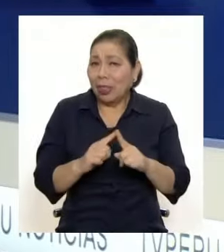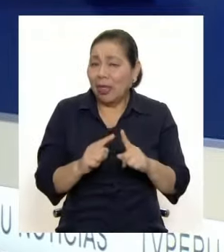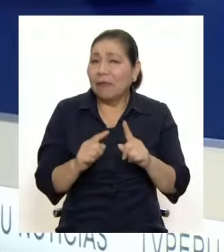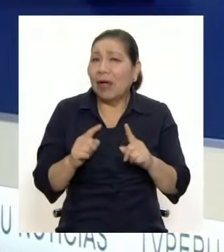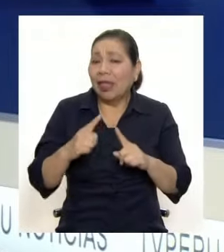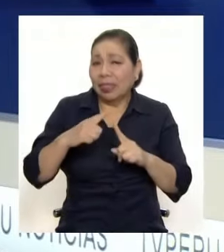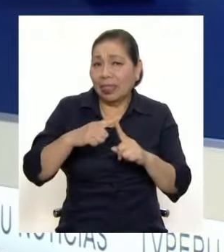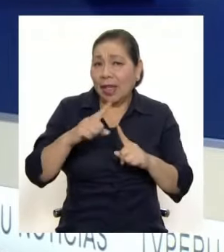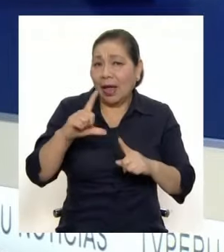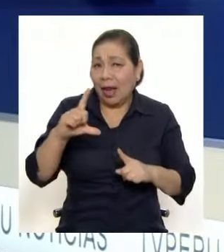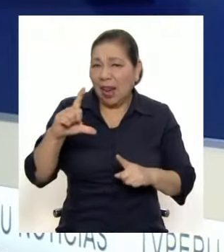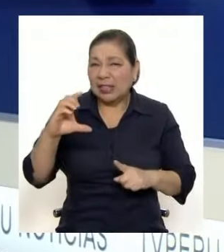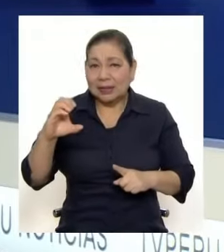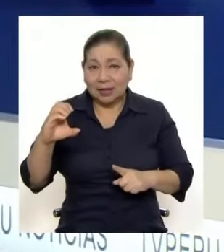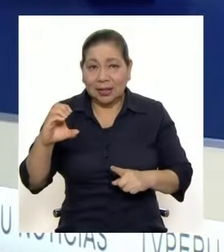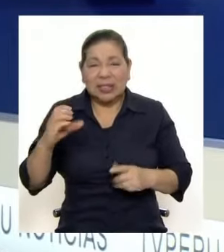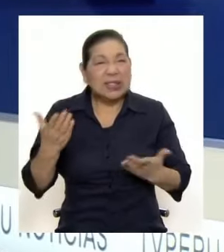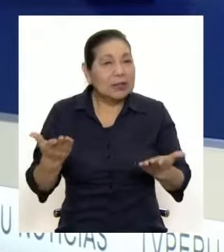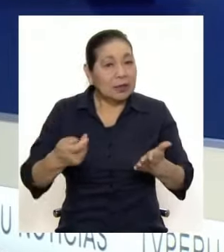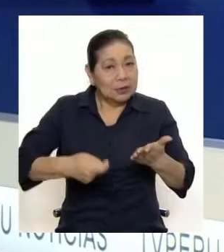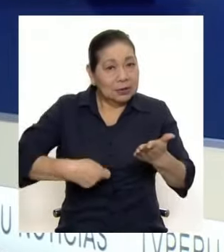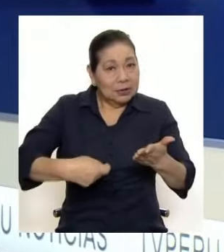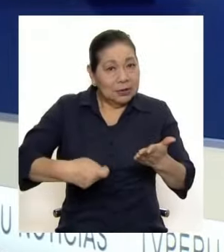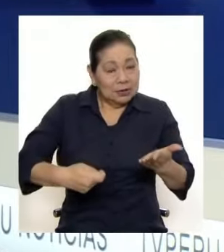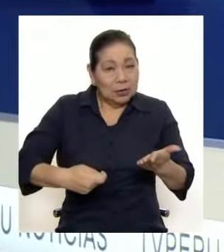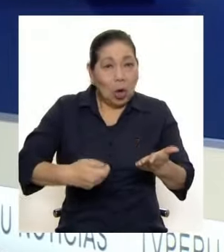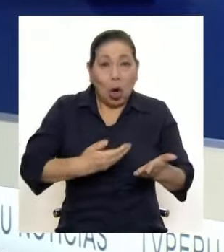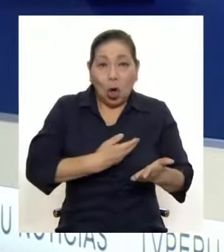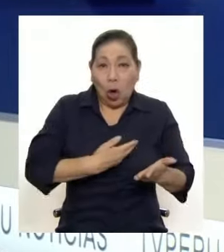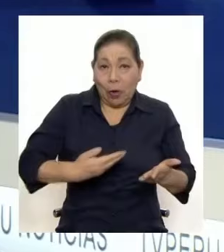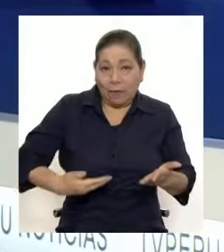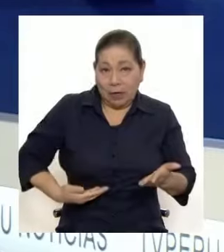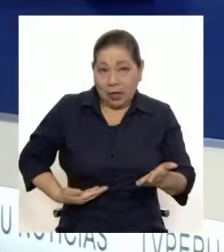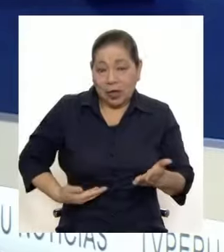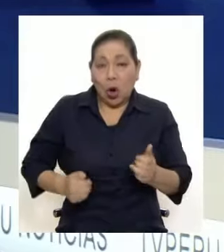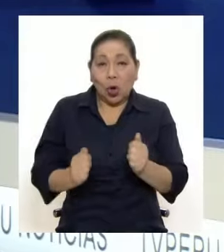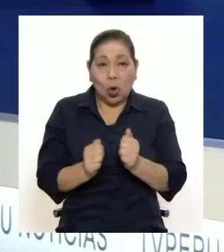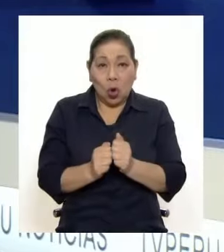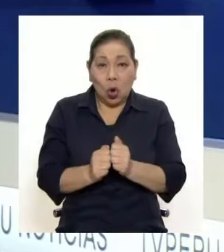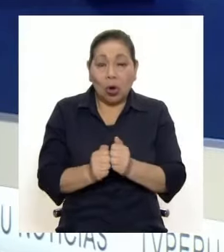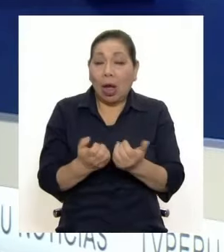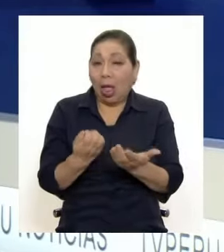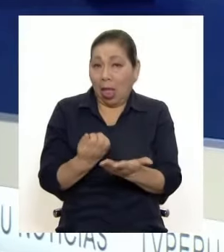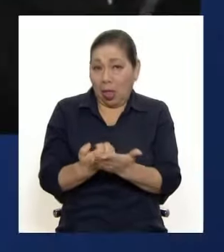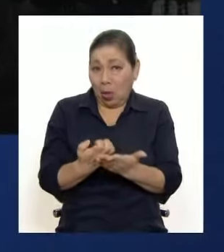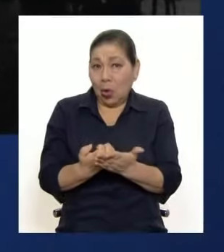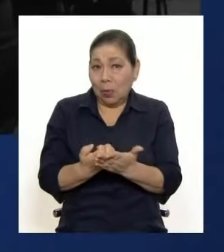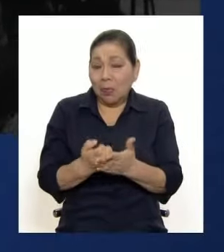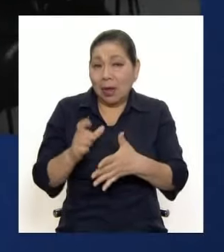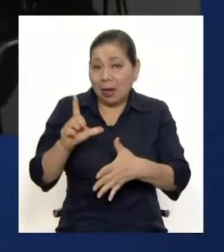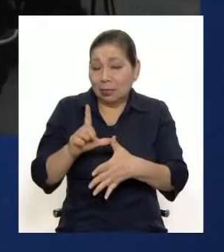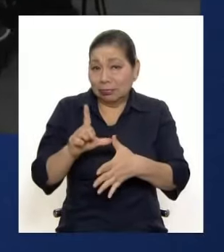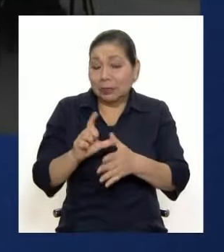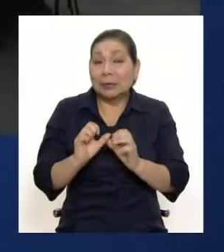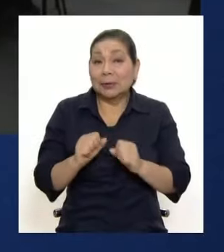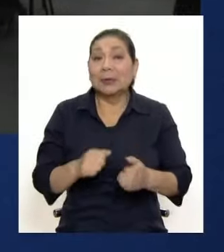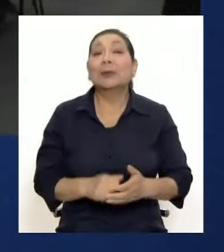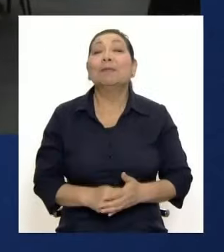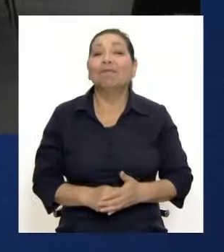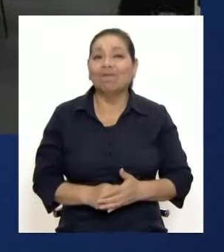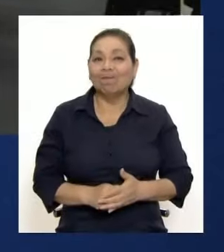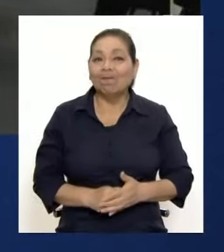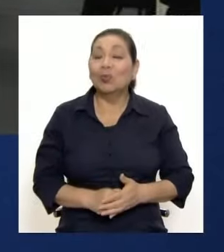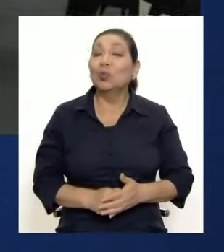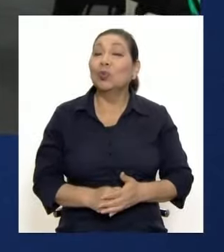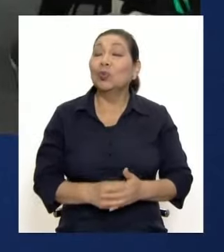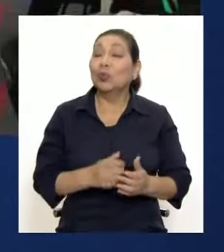tlcs tlcs que ha firmado el gobierno chino con economías latinoamericanas que da cuenta señor de la